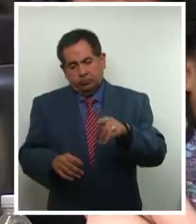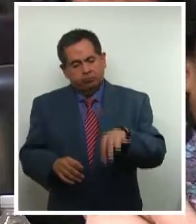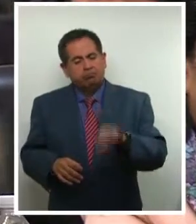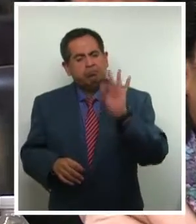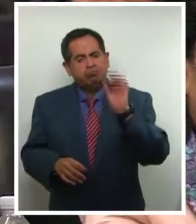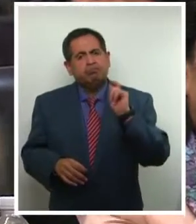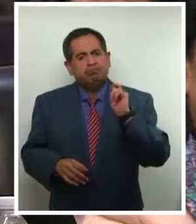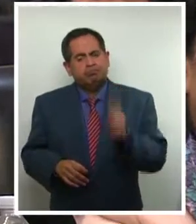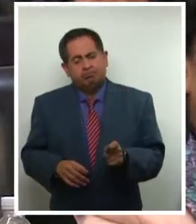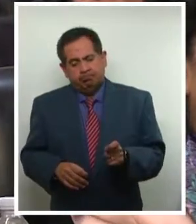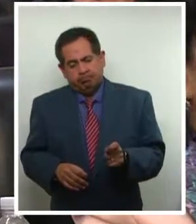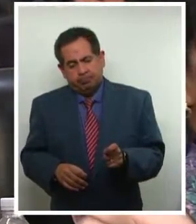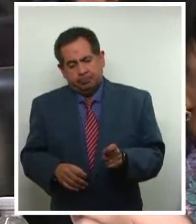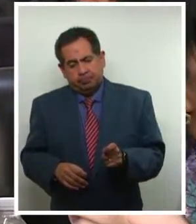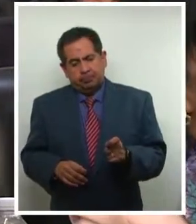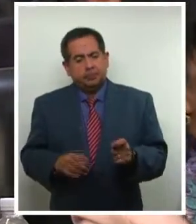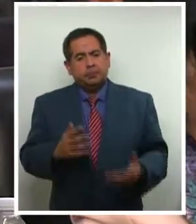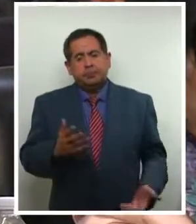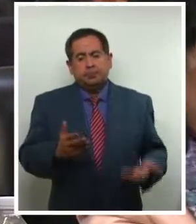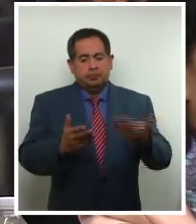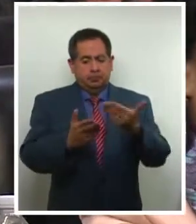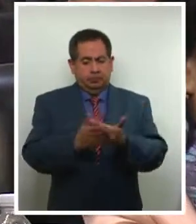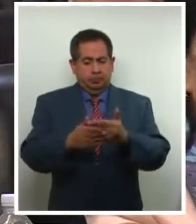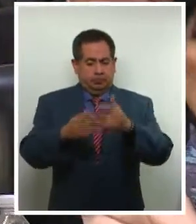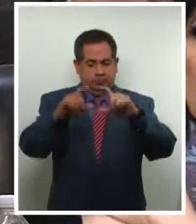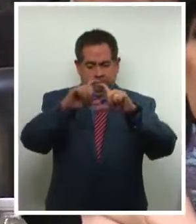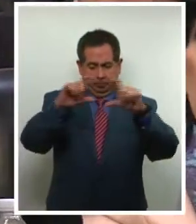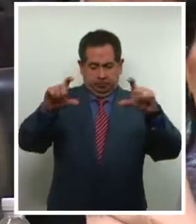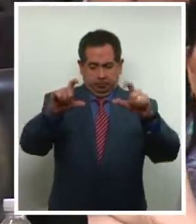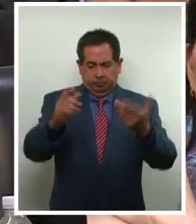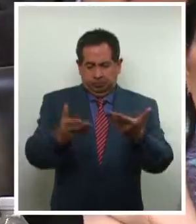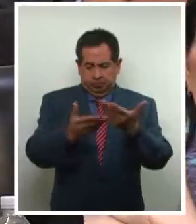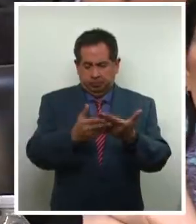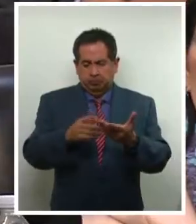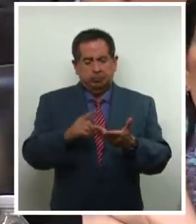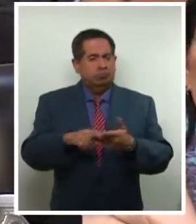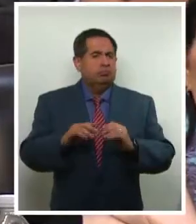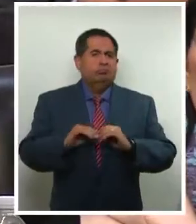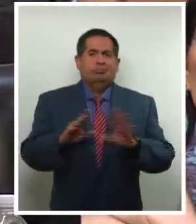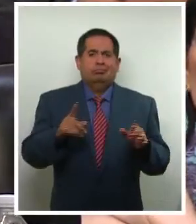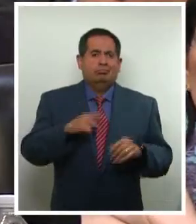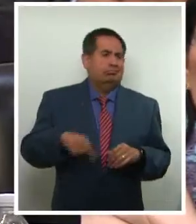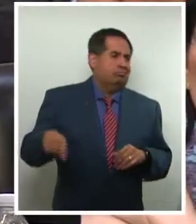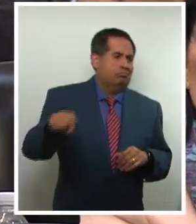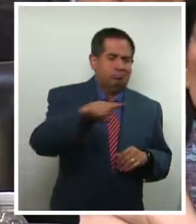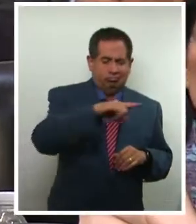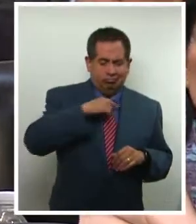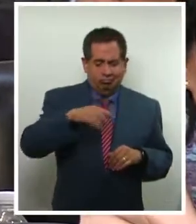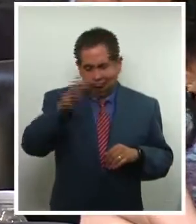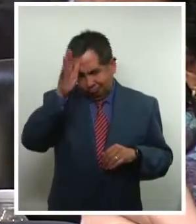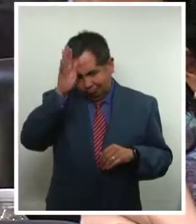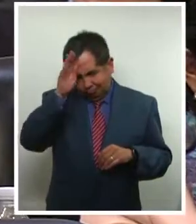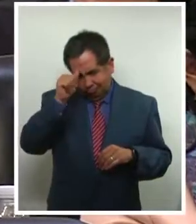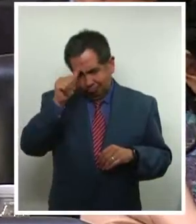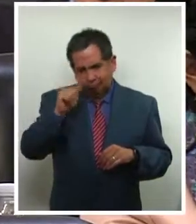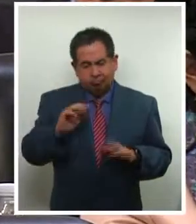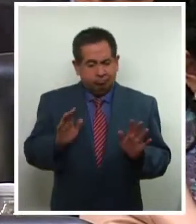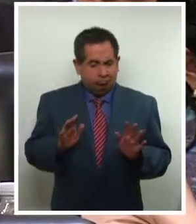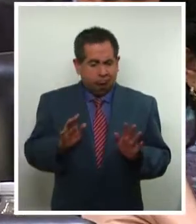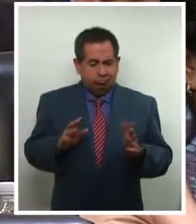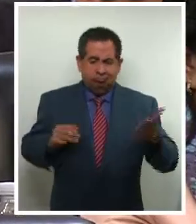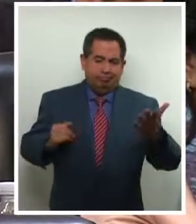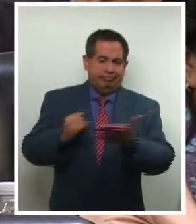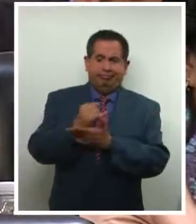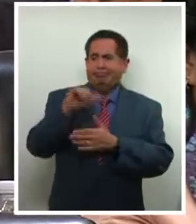encontrar una propuesta que efectivamente sea resultado del consenso. Y yo creo que tomar decisiones